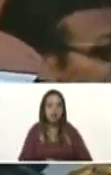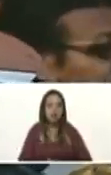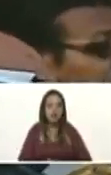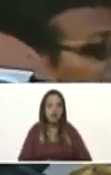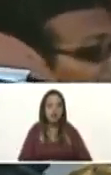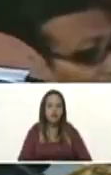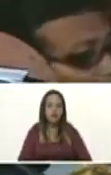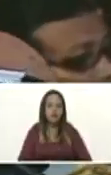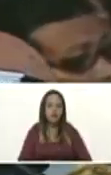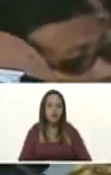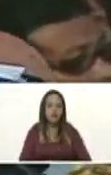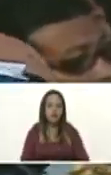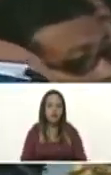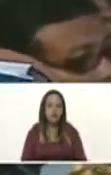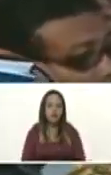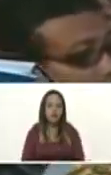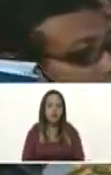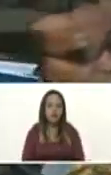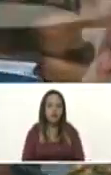nosotras.